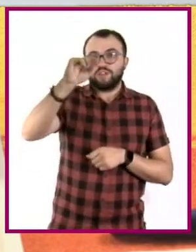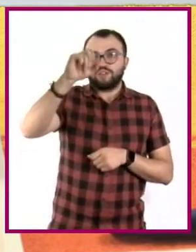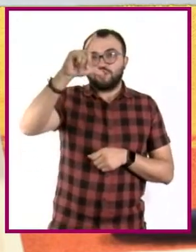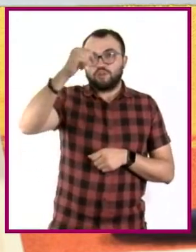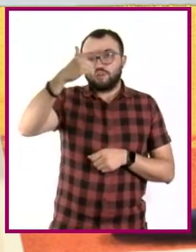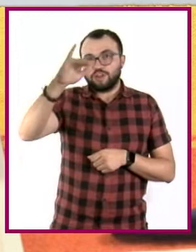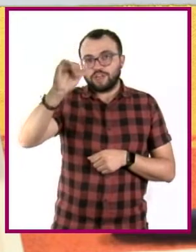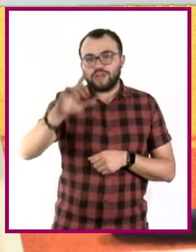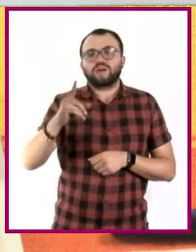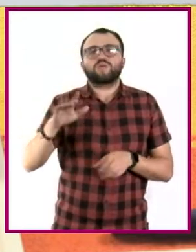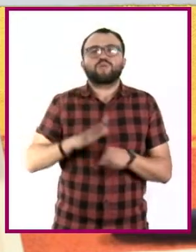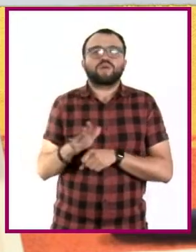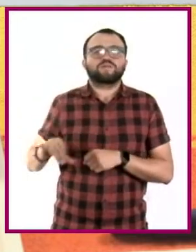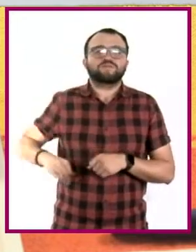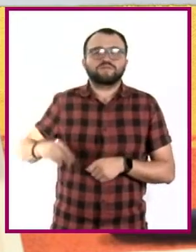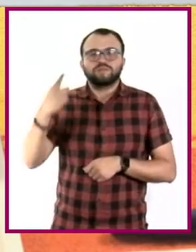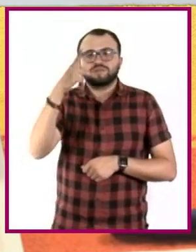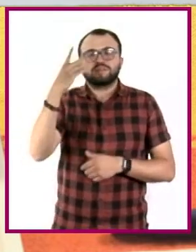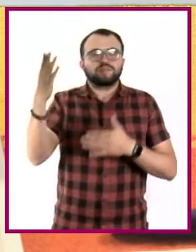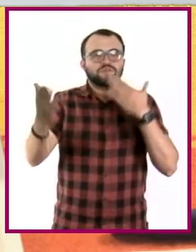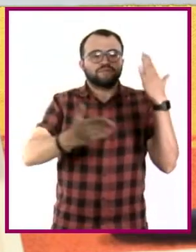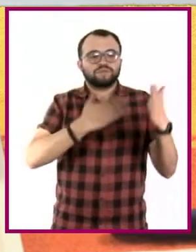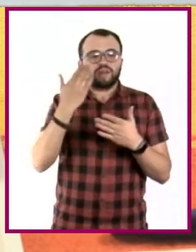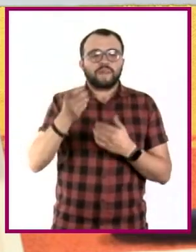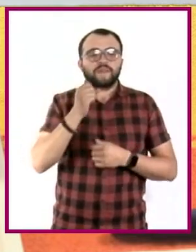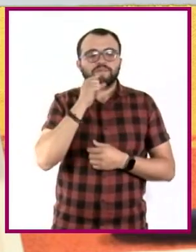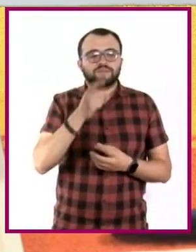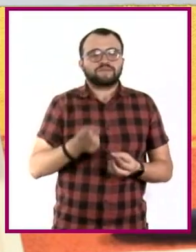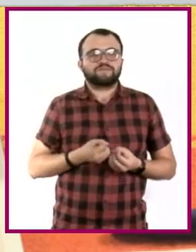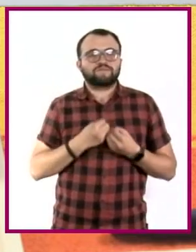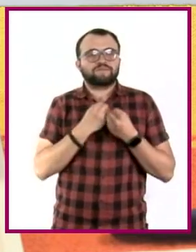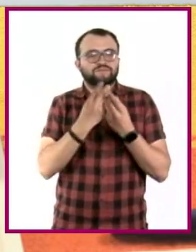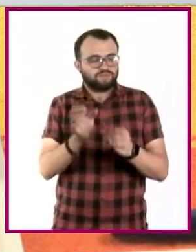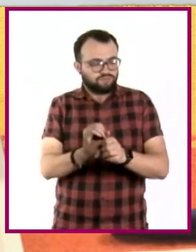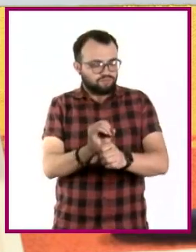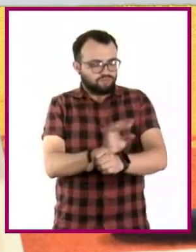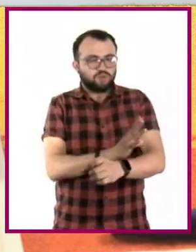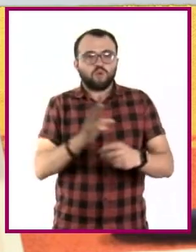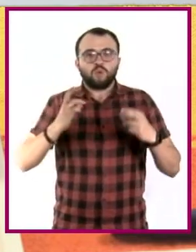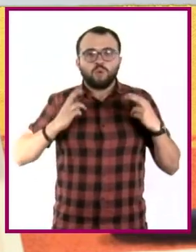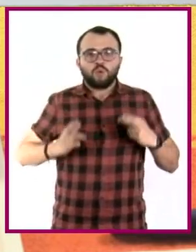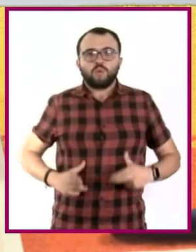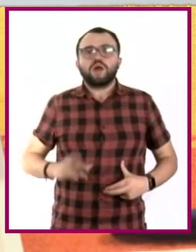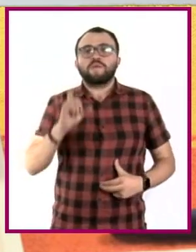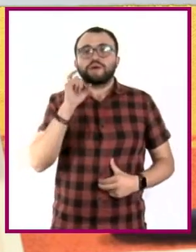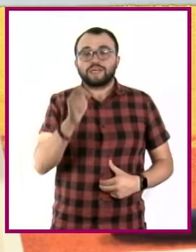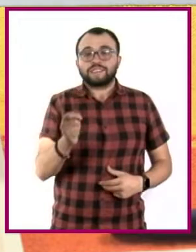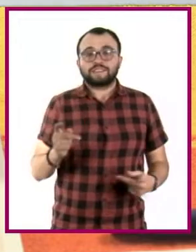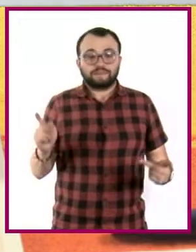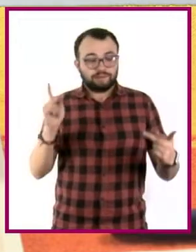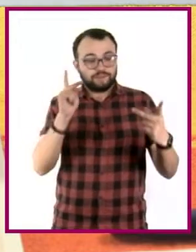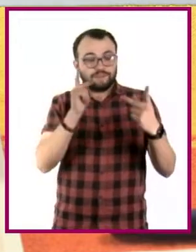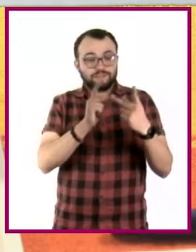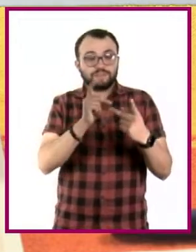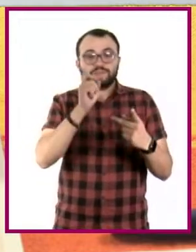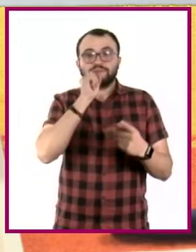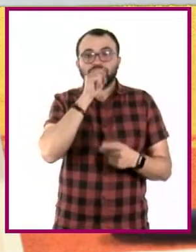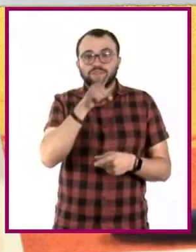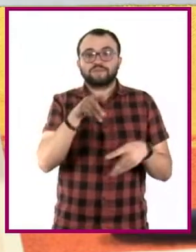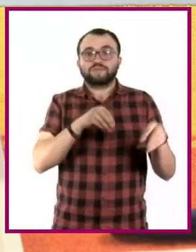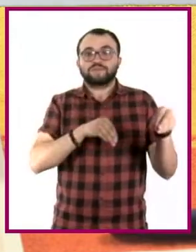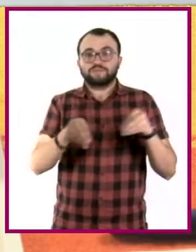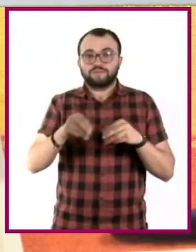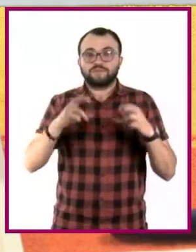con el interés de estudiar la expresión corporal a partir de la similitud que había del